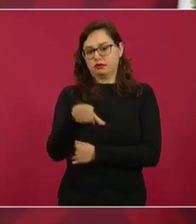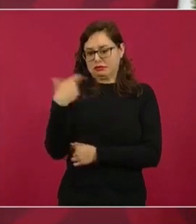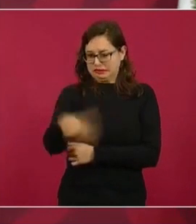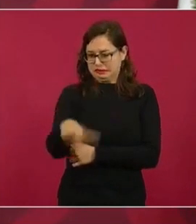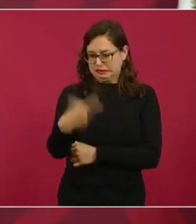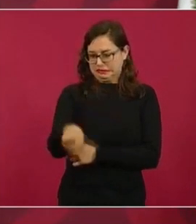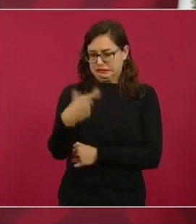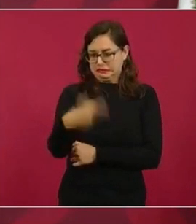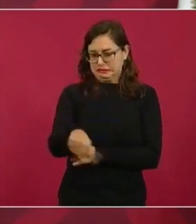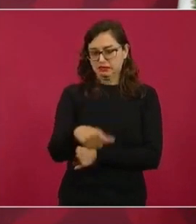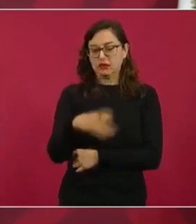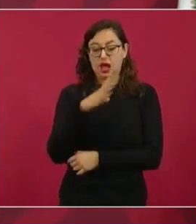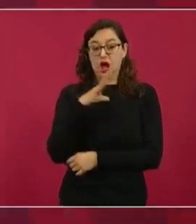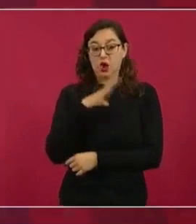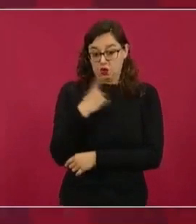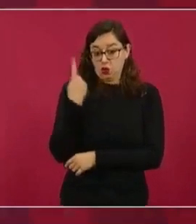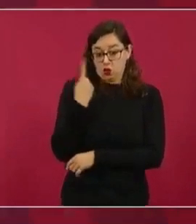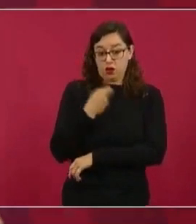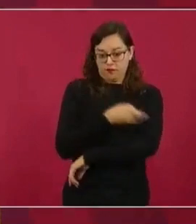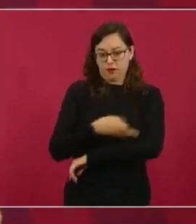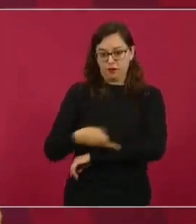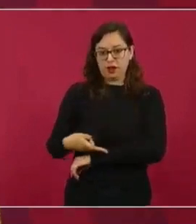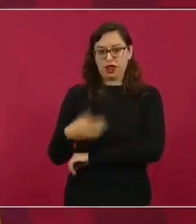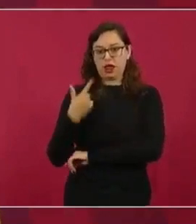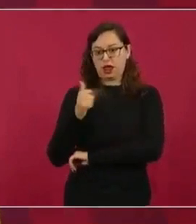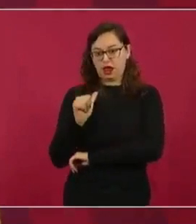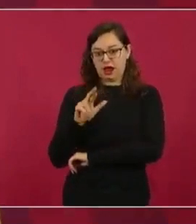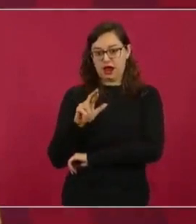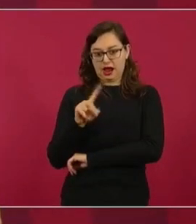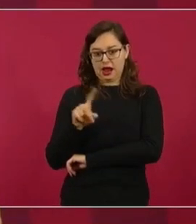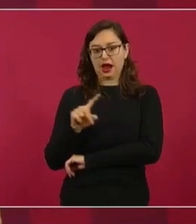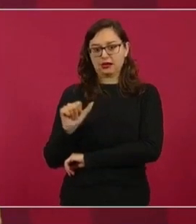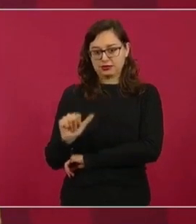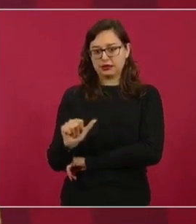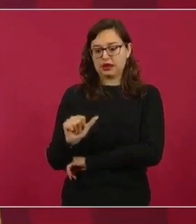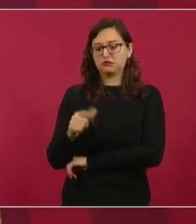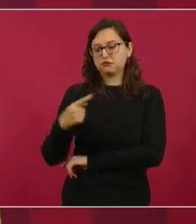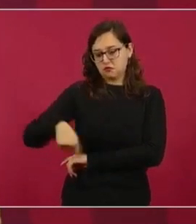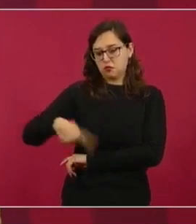la familia Garzazada, porque en esa lista